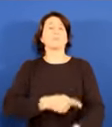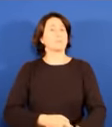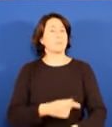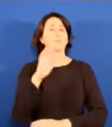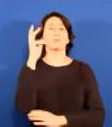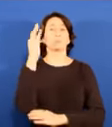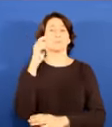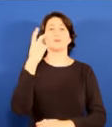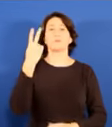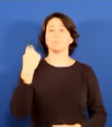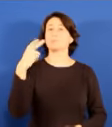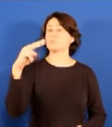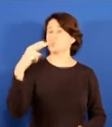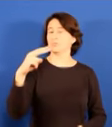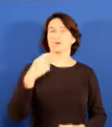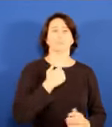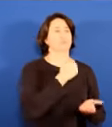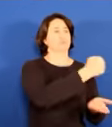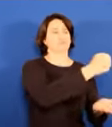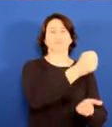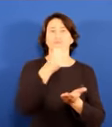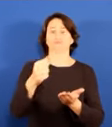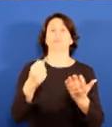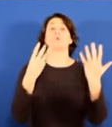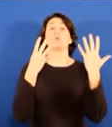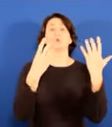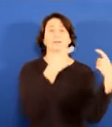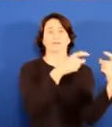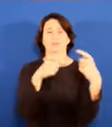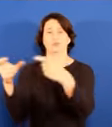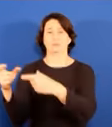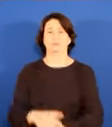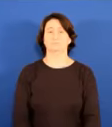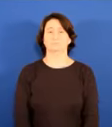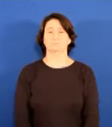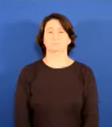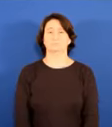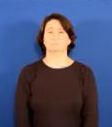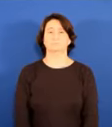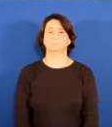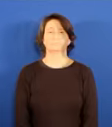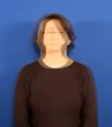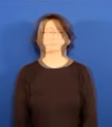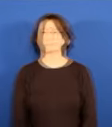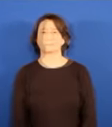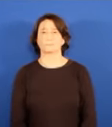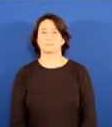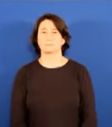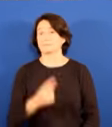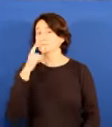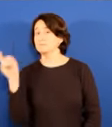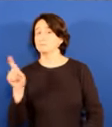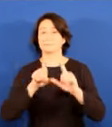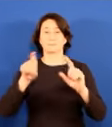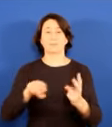la Cooperativa de Enseñanza Colegio Ascorri, a la Federación Vizcaína de Actividades Subacuáticas, a Jorge Dueñas, a Charo de la Rínaga y